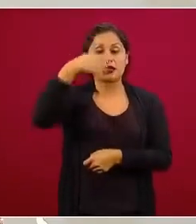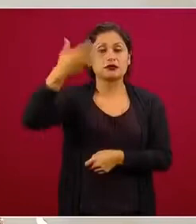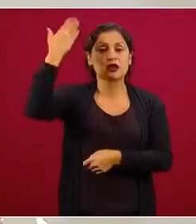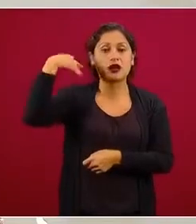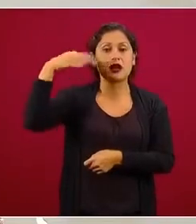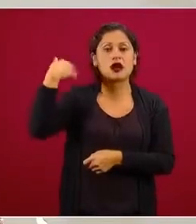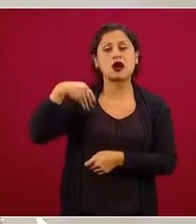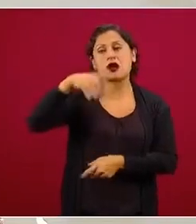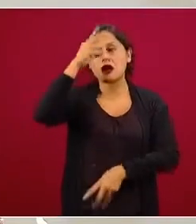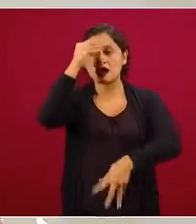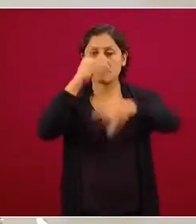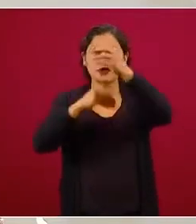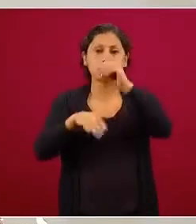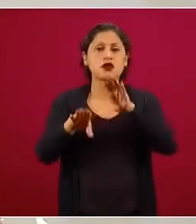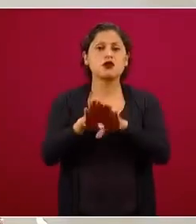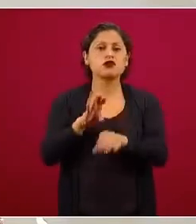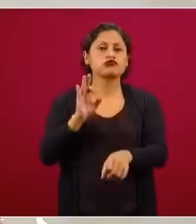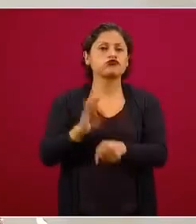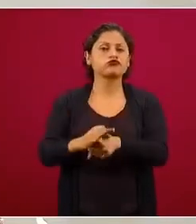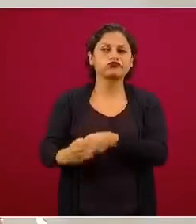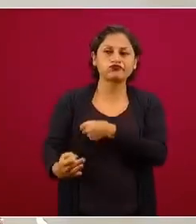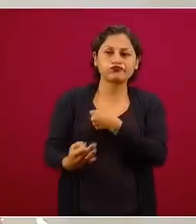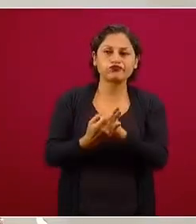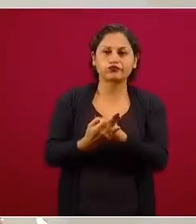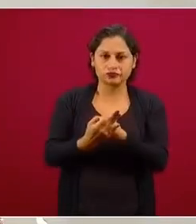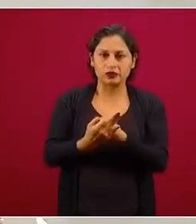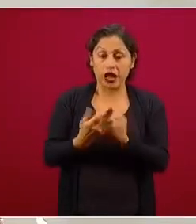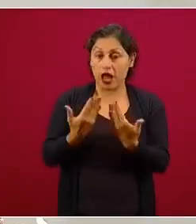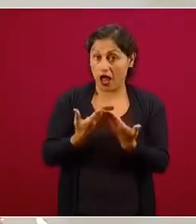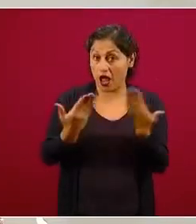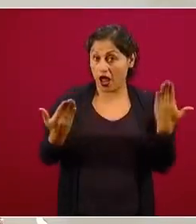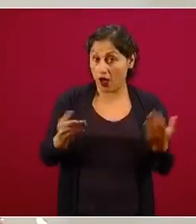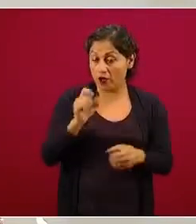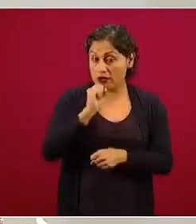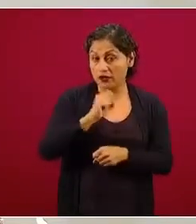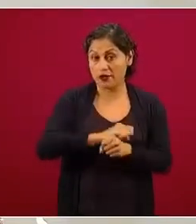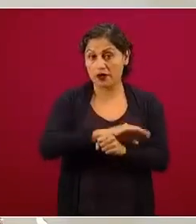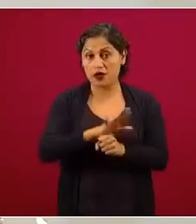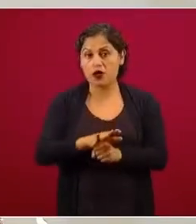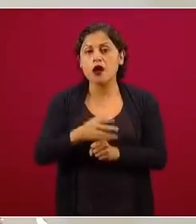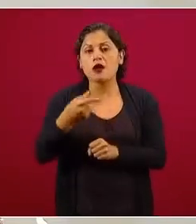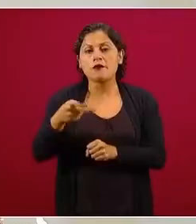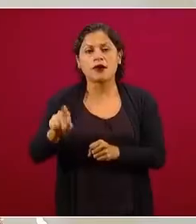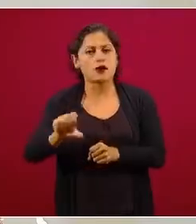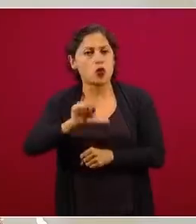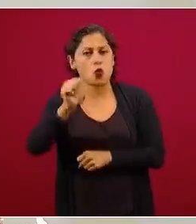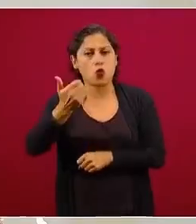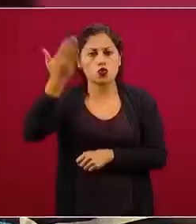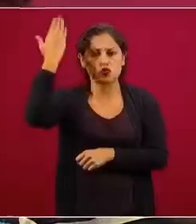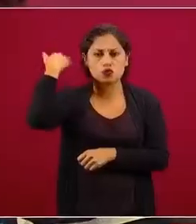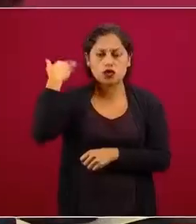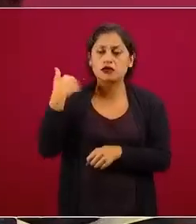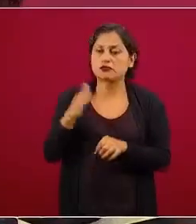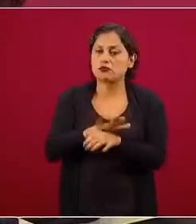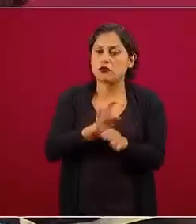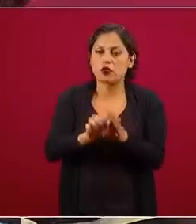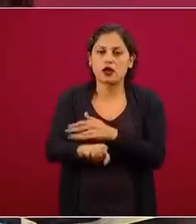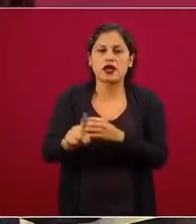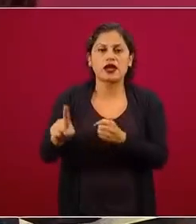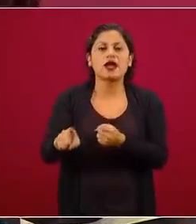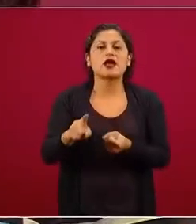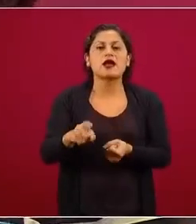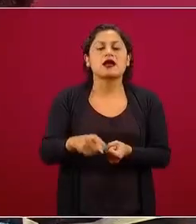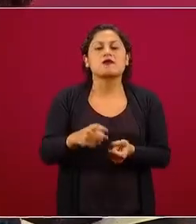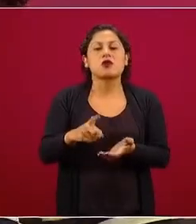social, tanto ante la pandemia como ante otras situaciones de crisis, como la inseguridad, el tráfico de drogas,